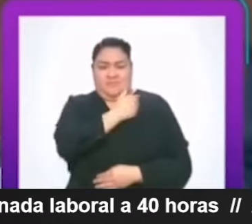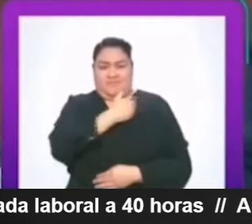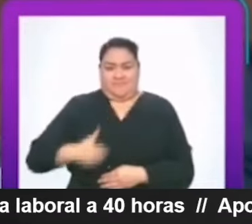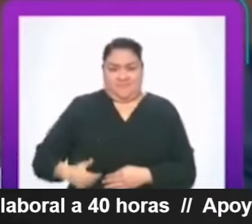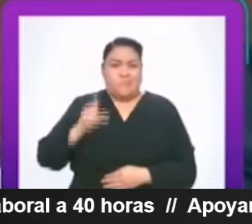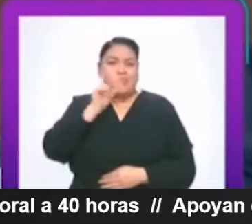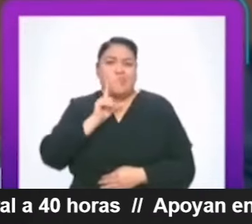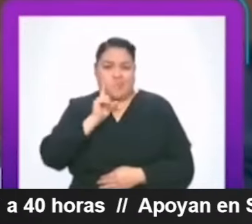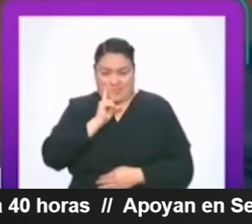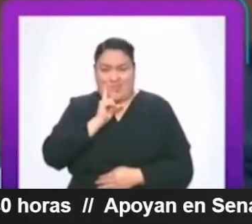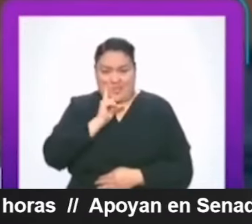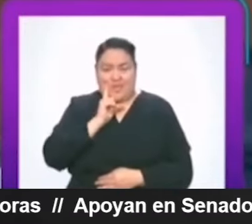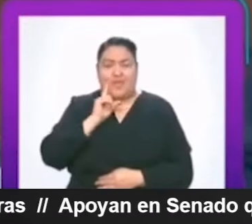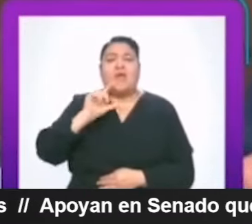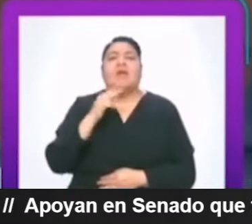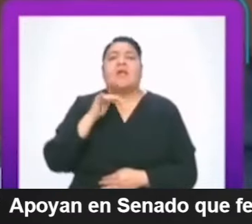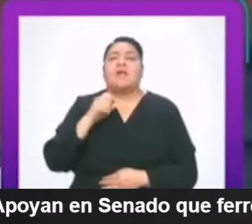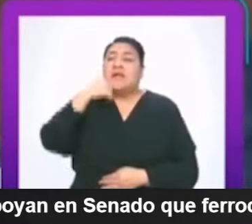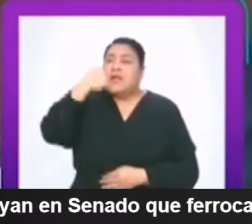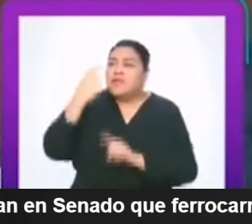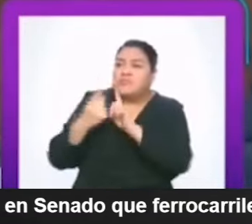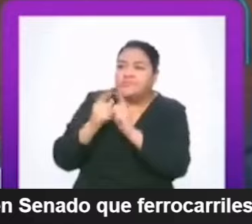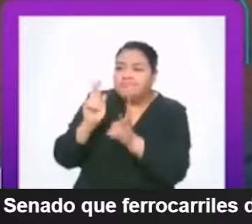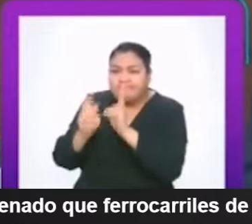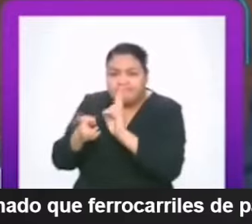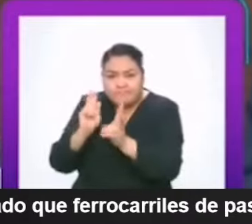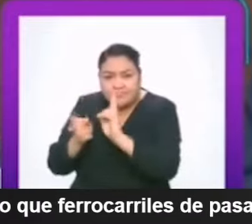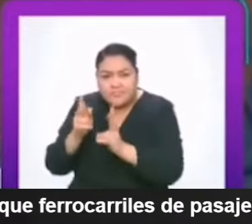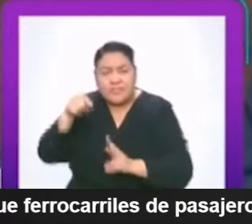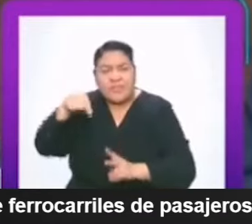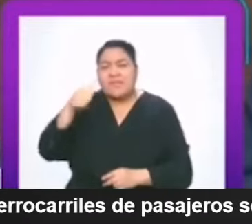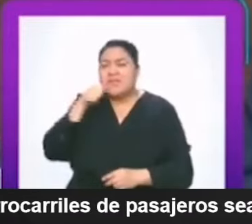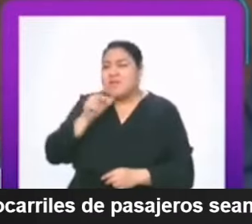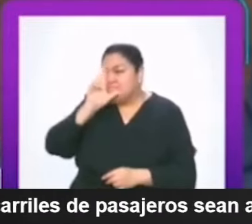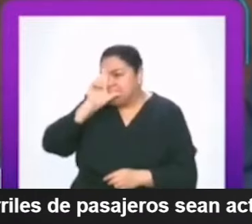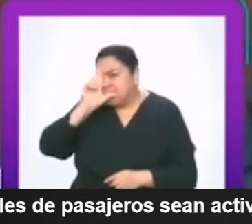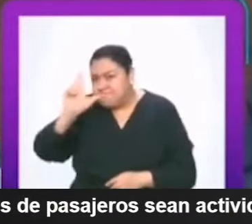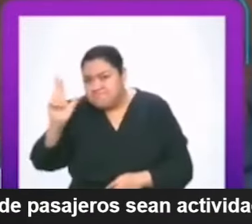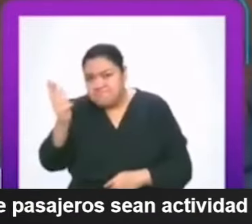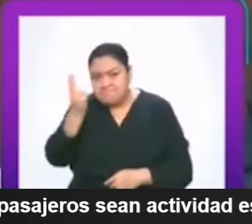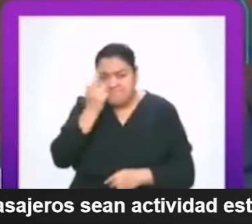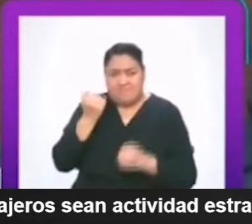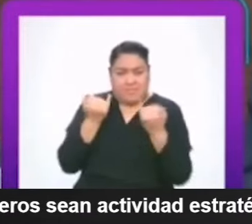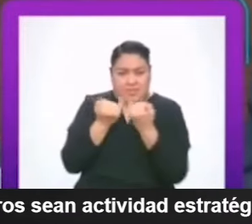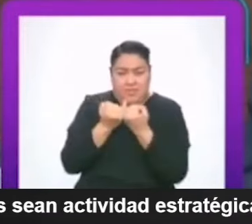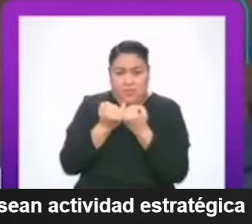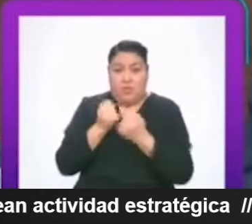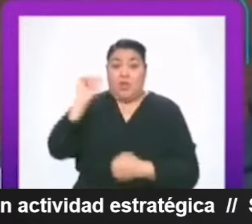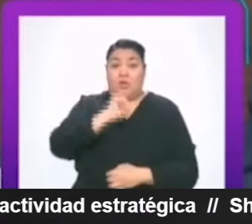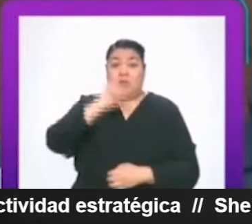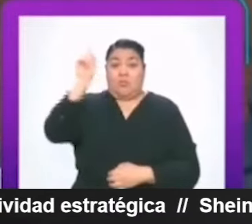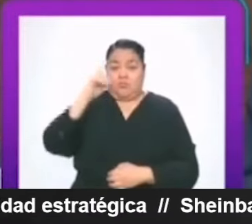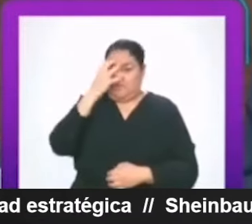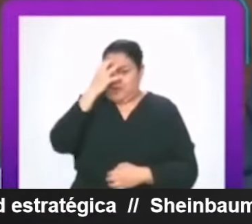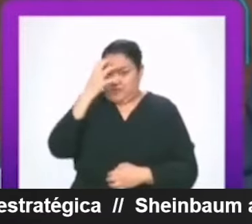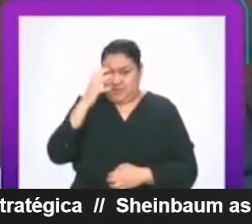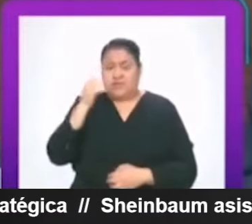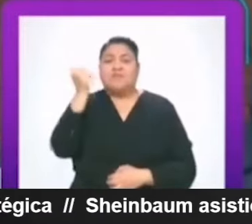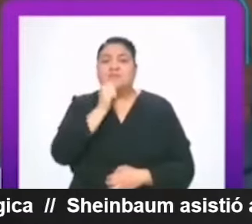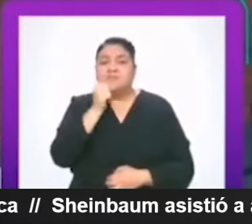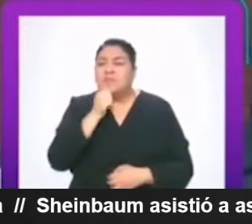nuestra presidenta. Un diálogo que en un marco de absoluto respeto e institucionalidad, pero además con alto profesionalismo y